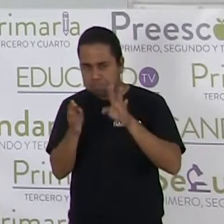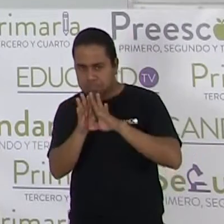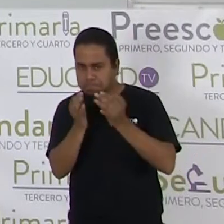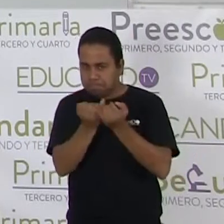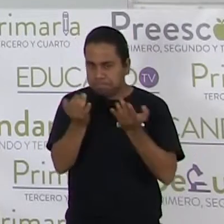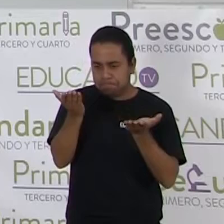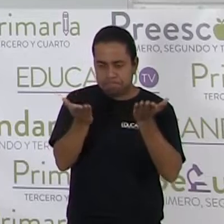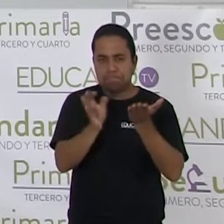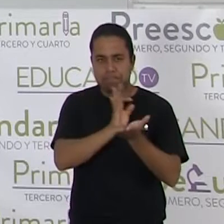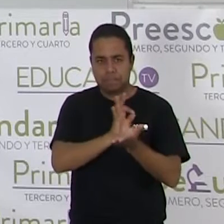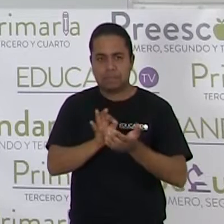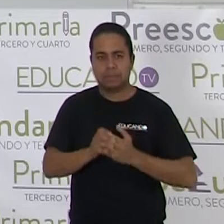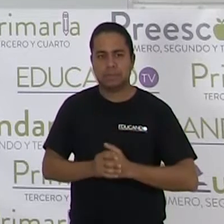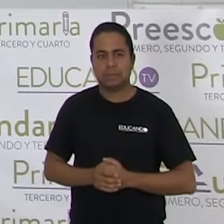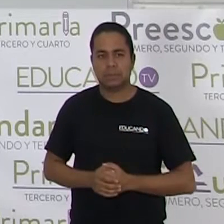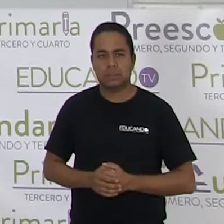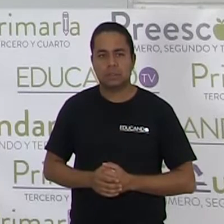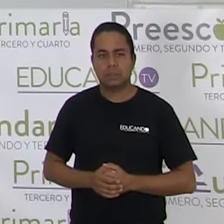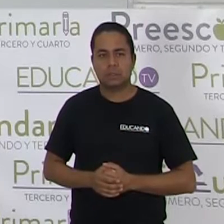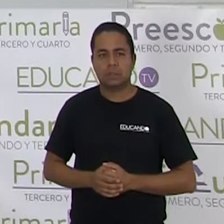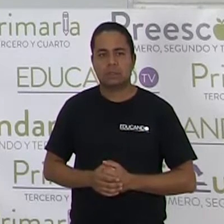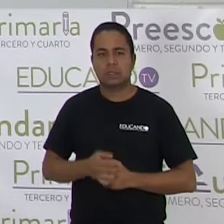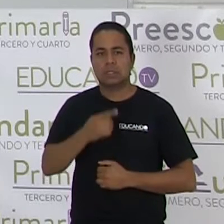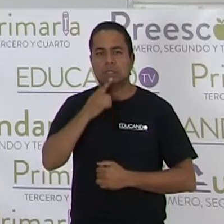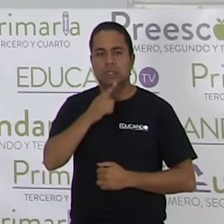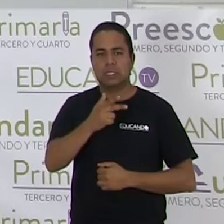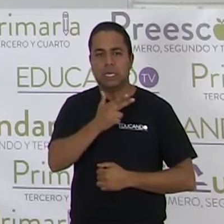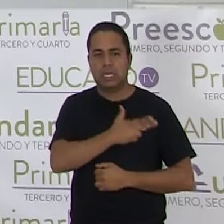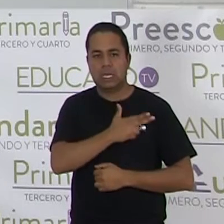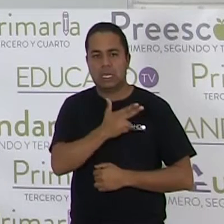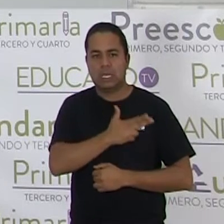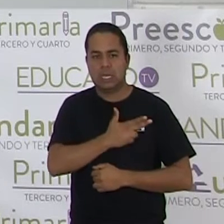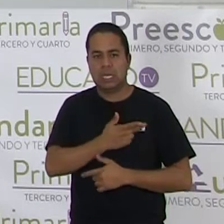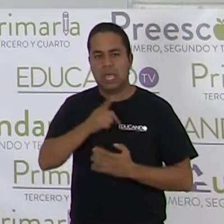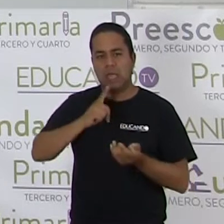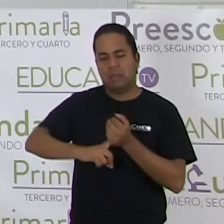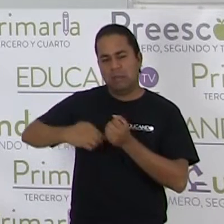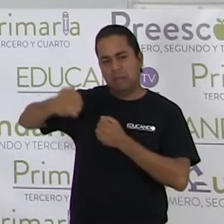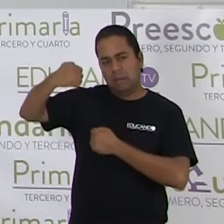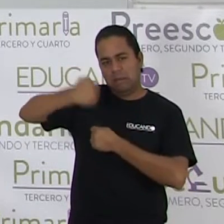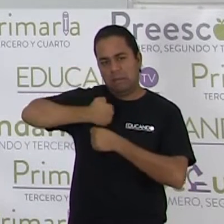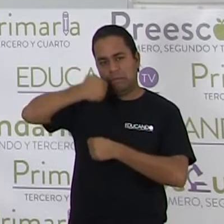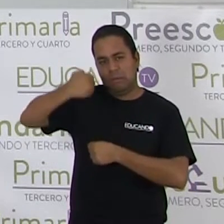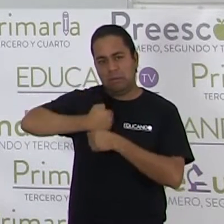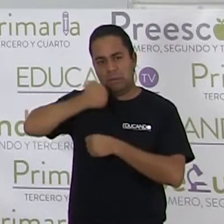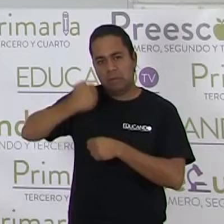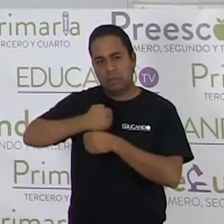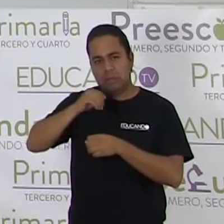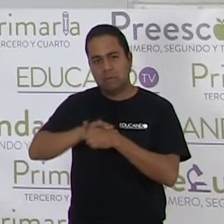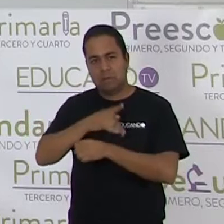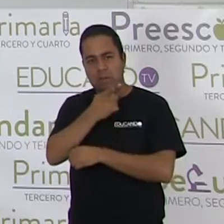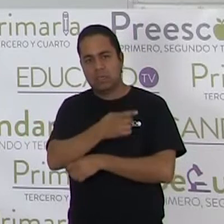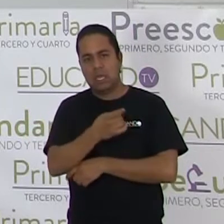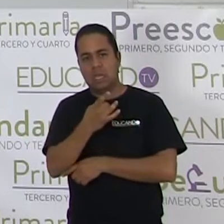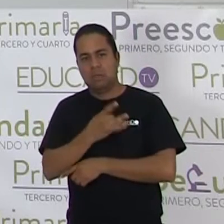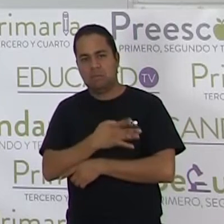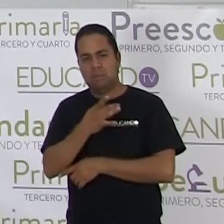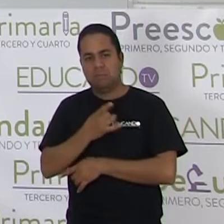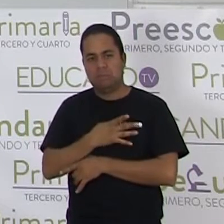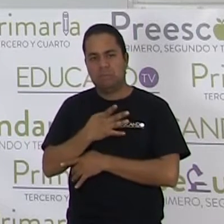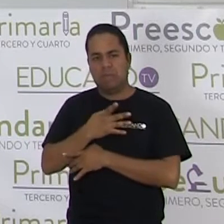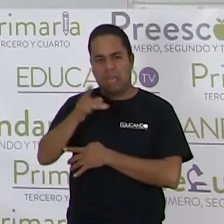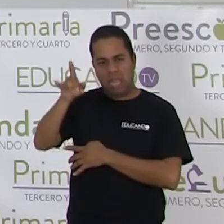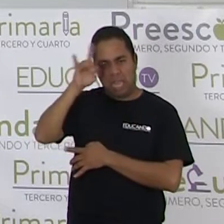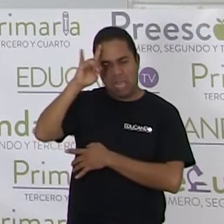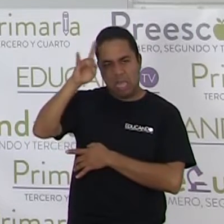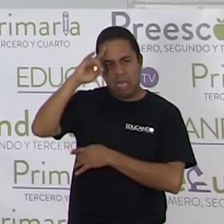también, heridas grandes y gruesas hechas por el demonio. Mucha atención en